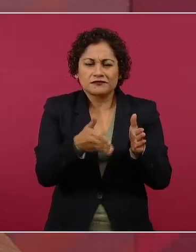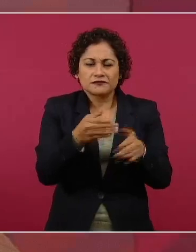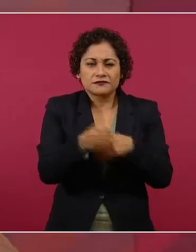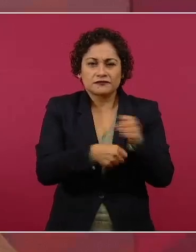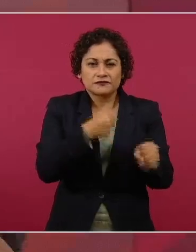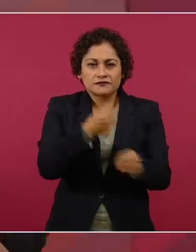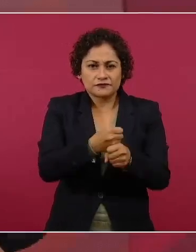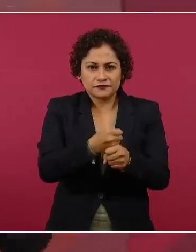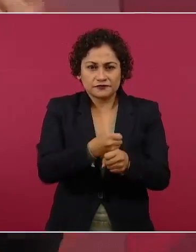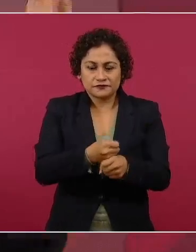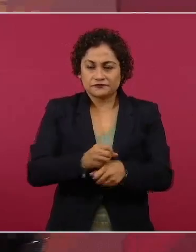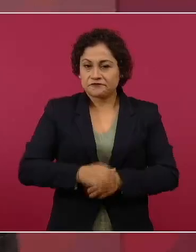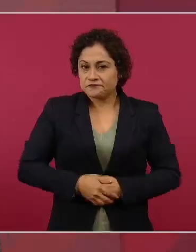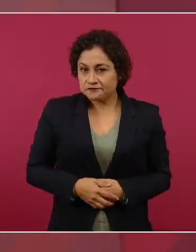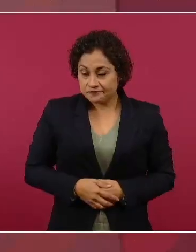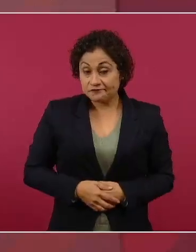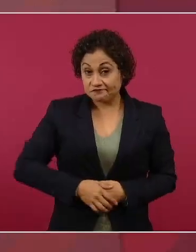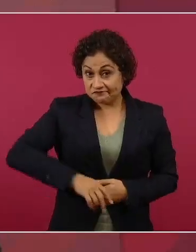Y en efecto,